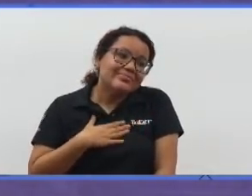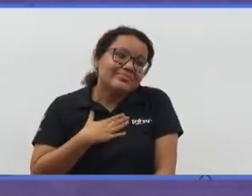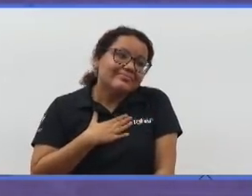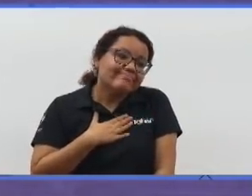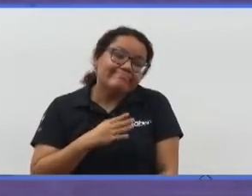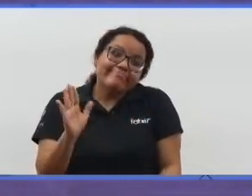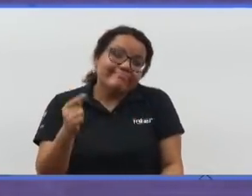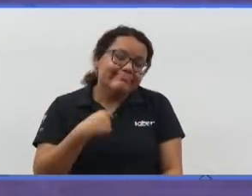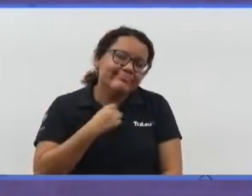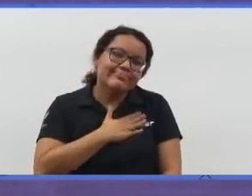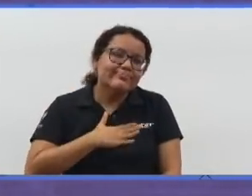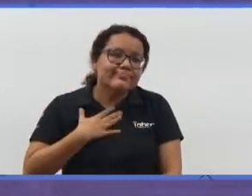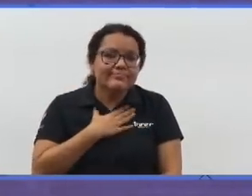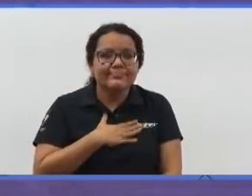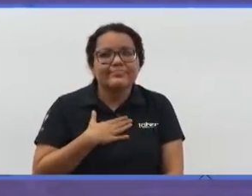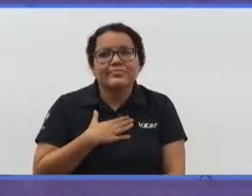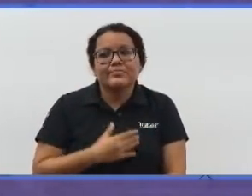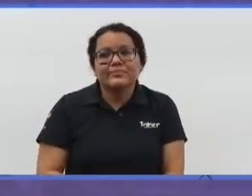ansón